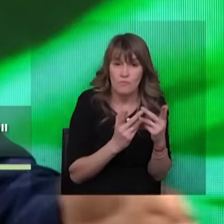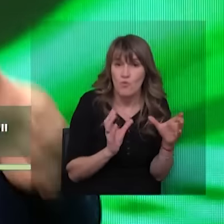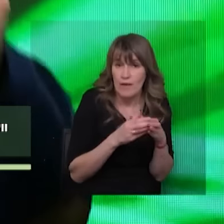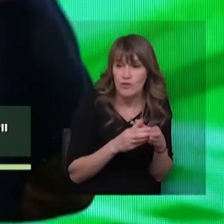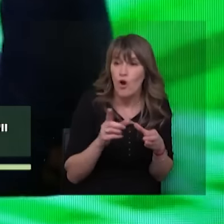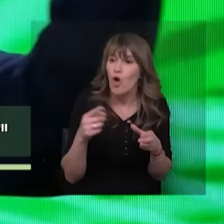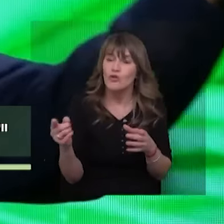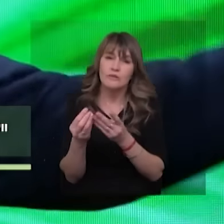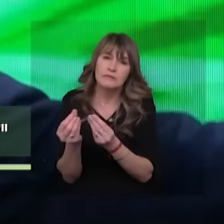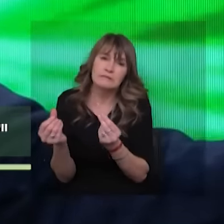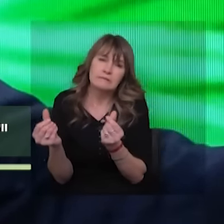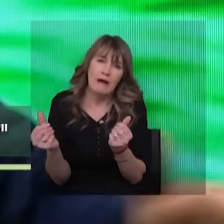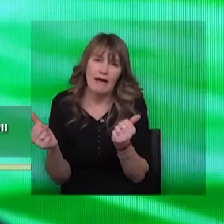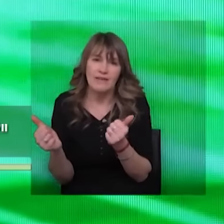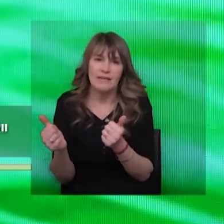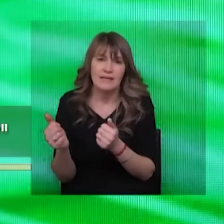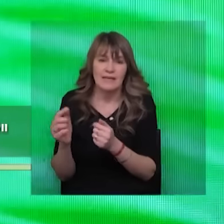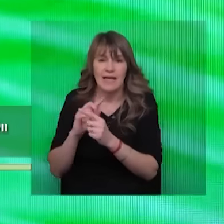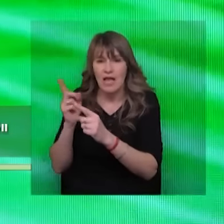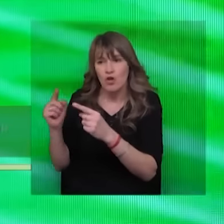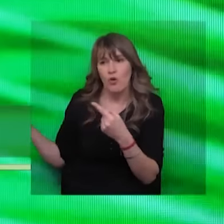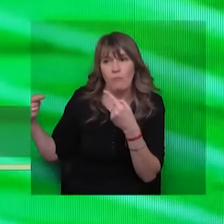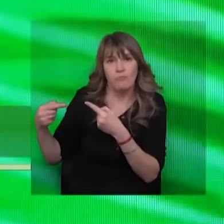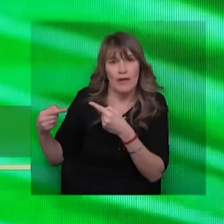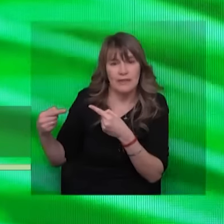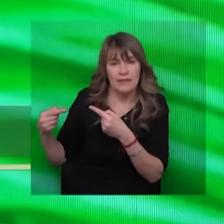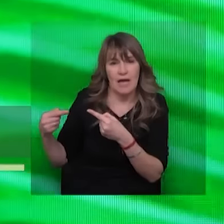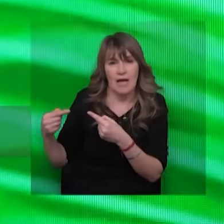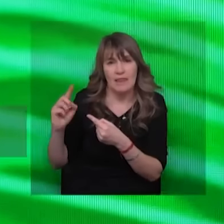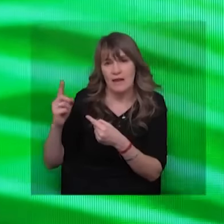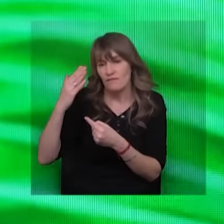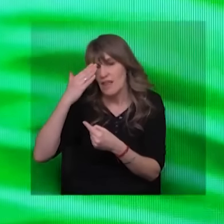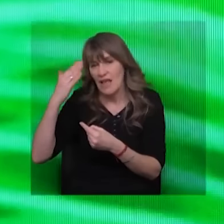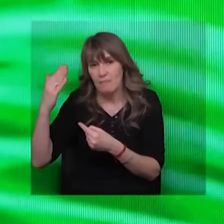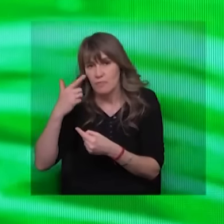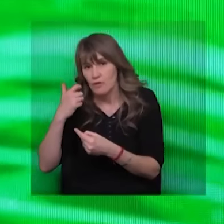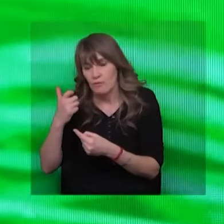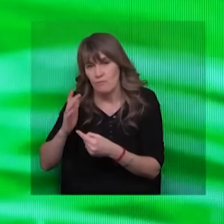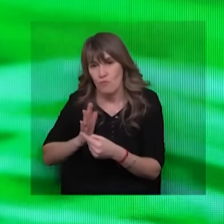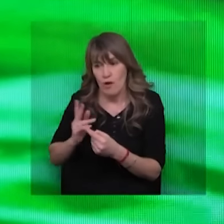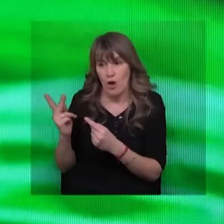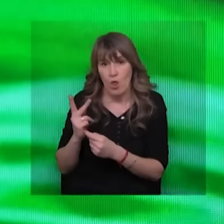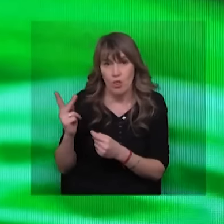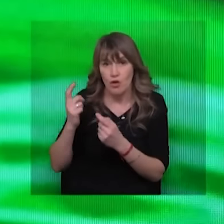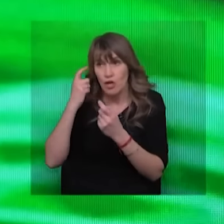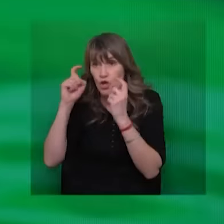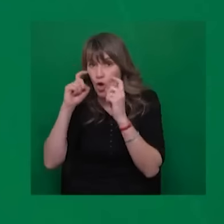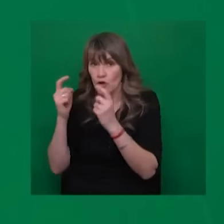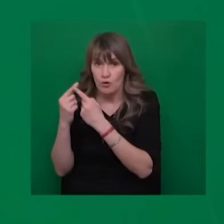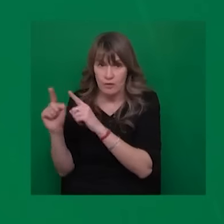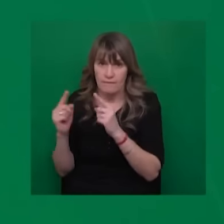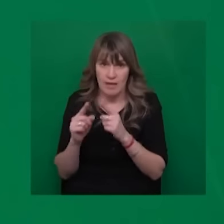una candidata y la postura opuesta del otro candidato del frente amplio al plebiscito son parte aguas en el punto de vista ideológico